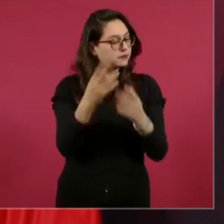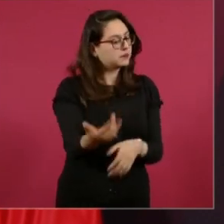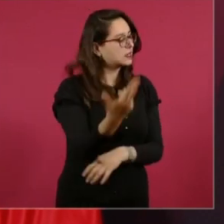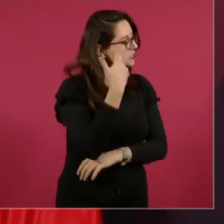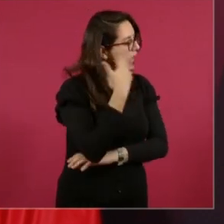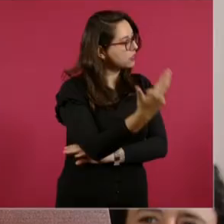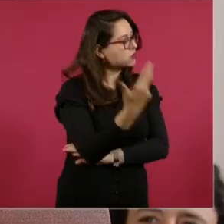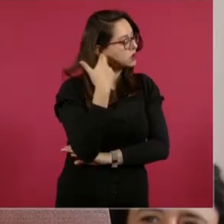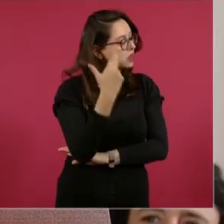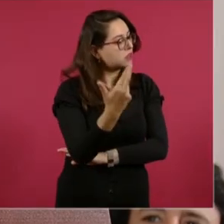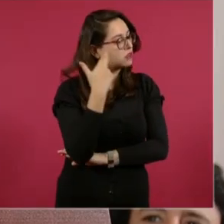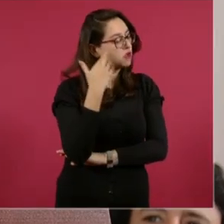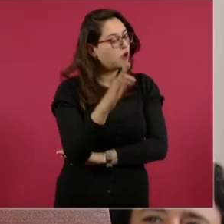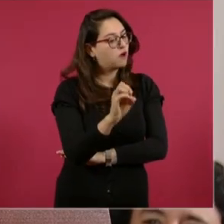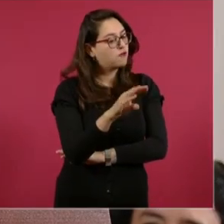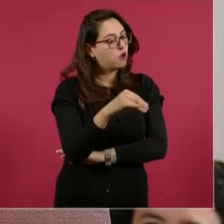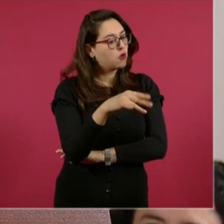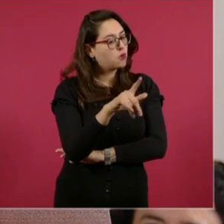piensa que